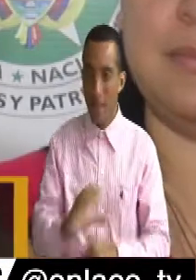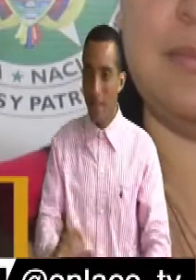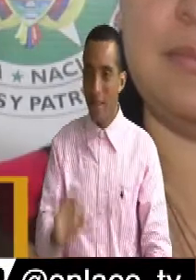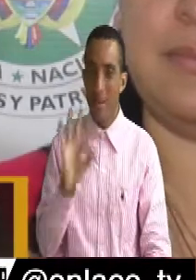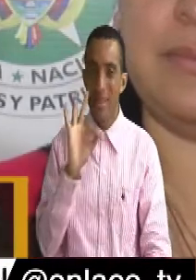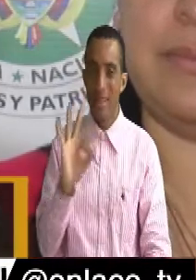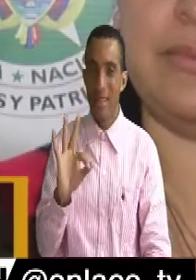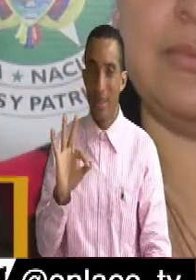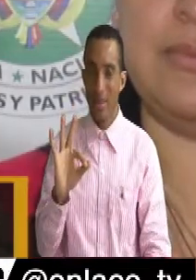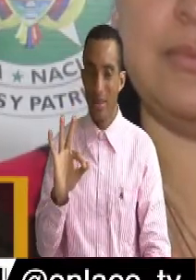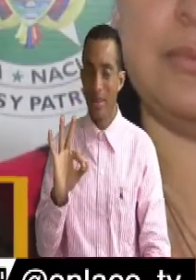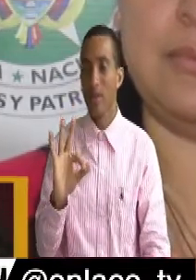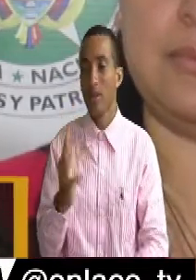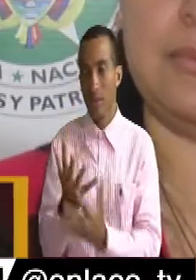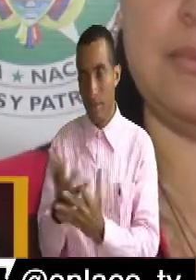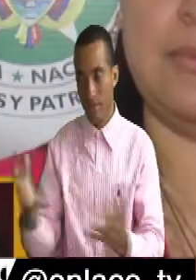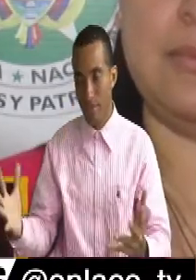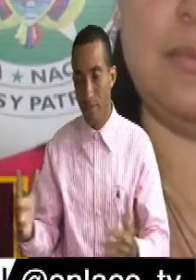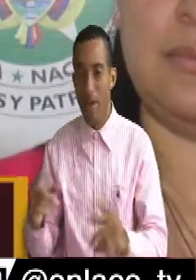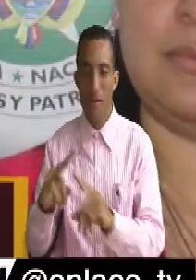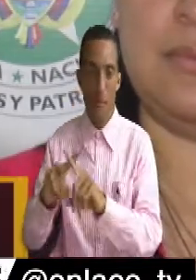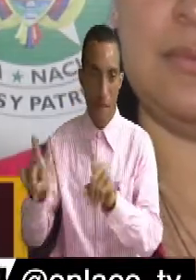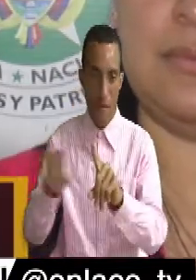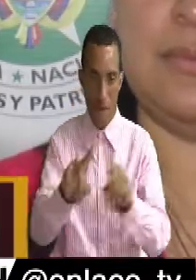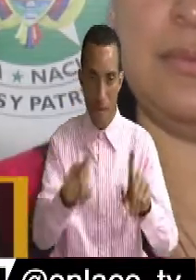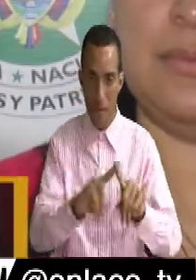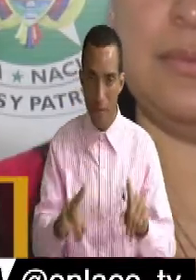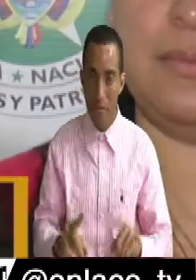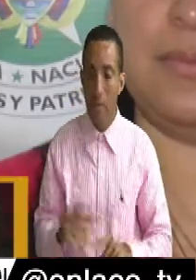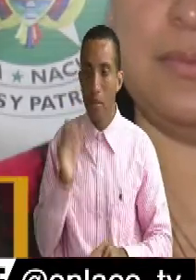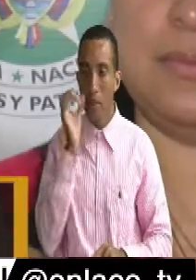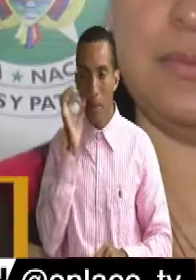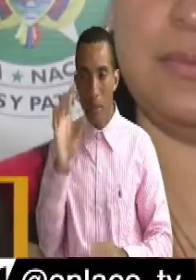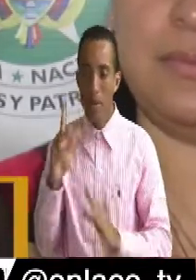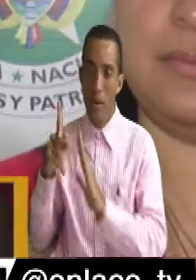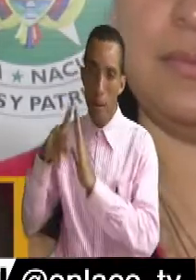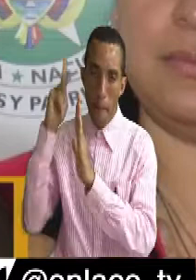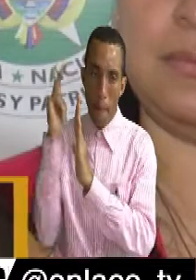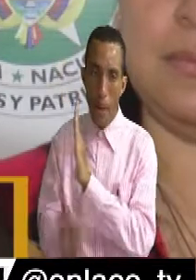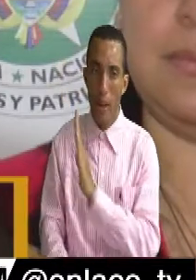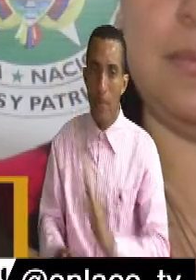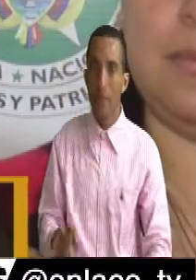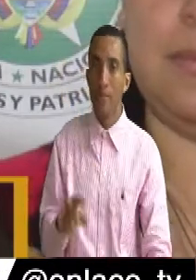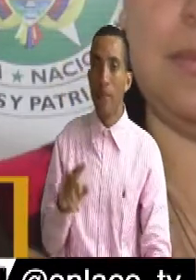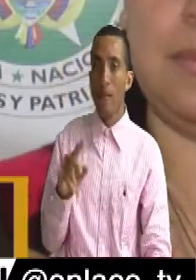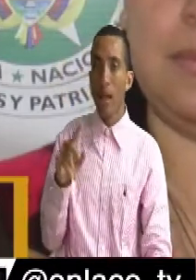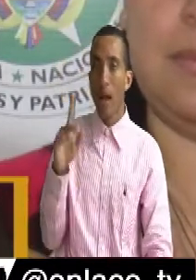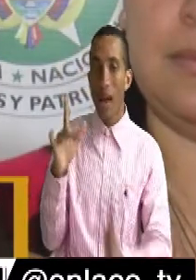diferentes. El primero, una captura, un homicidio sucedido en abril del 2016